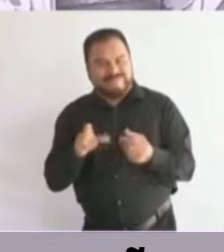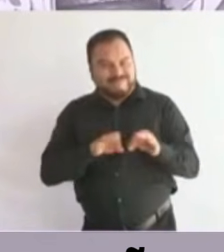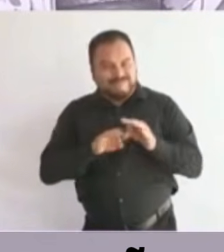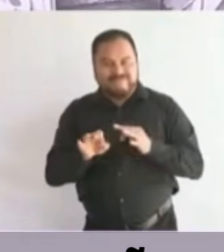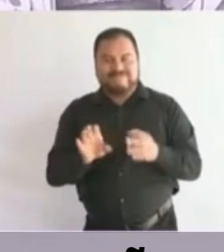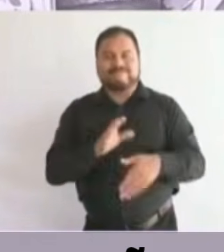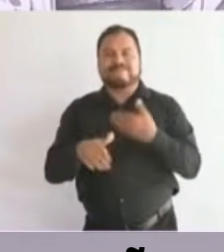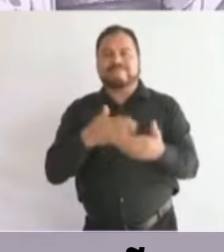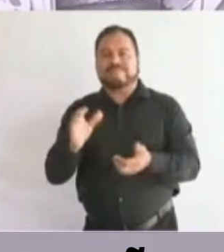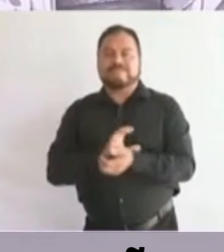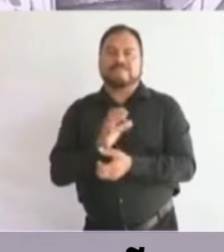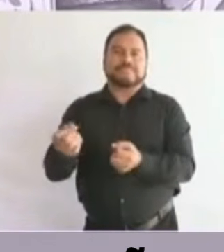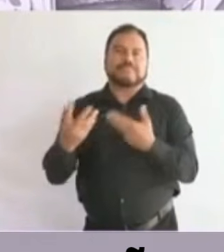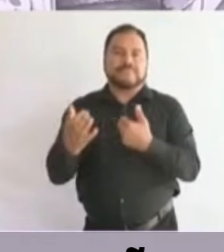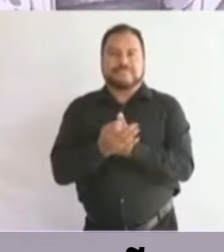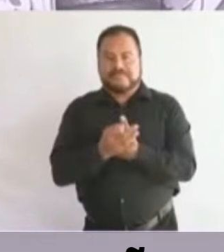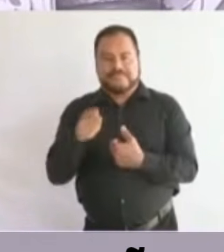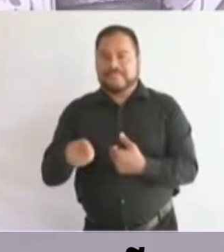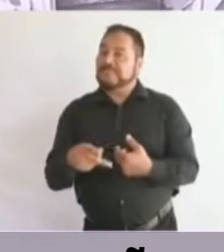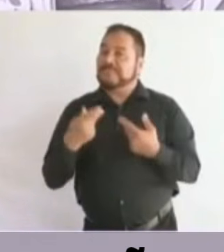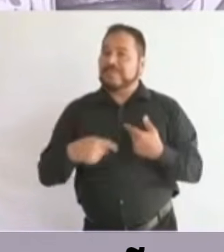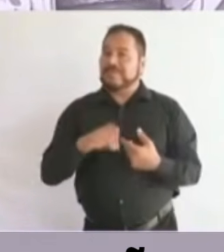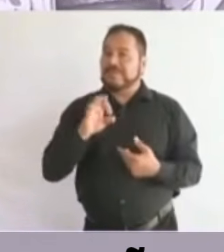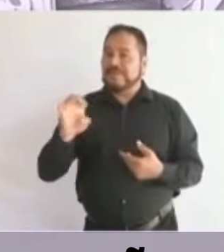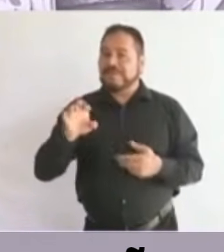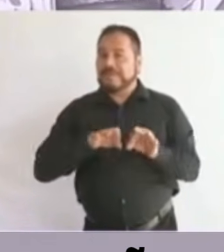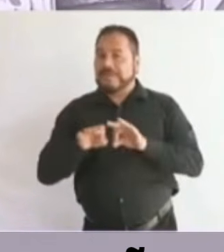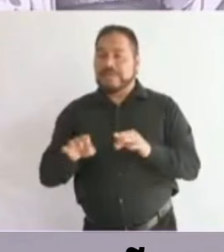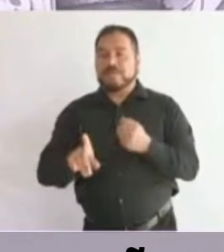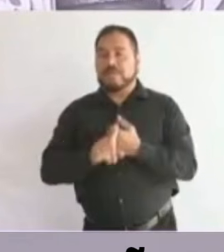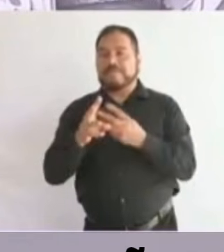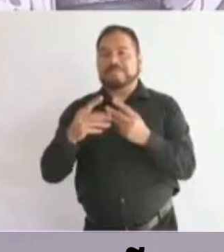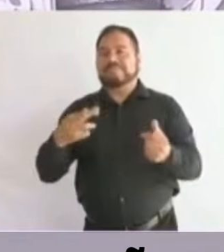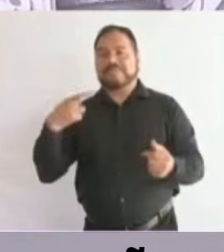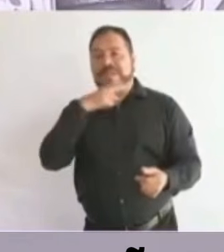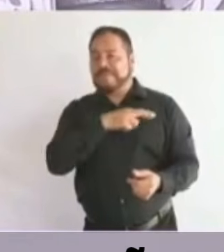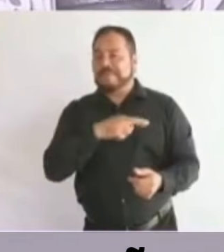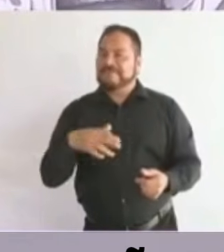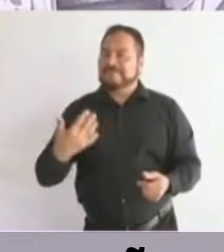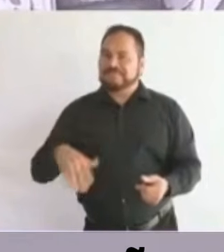Más bien, las y los trabajadores de CFE resolvieron el problema.